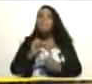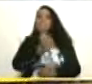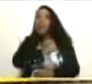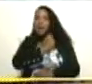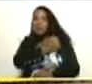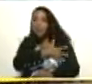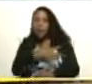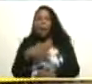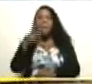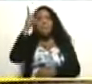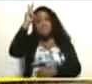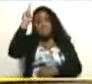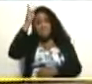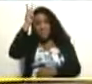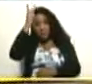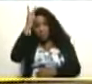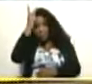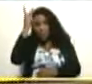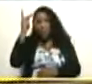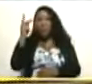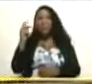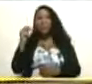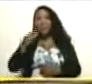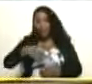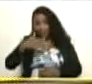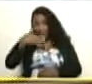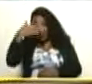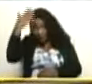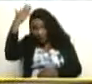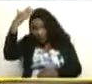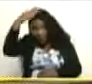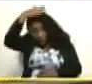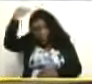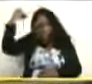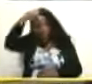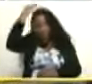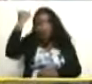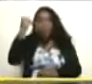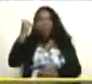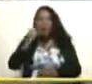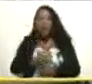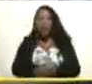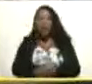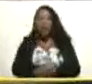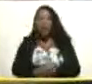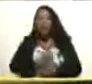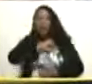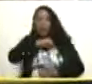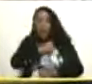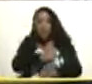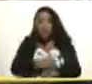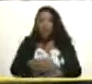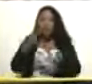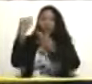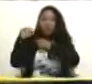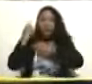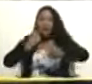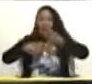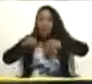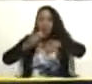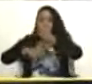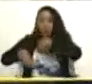Perú, Arabia Saudita, Indonesia, Suiza, a los encargados de negocios,